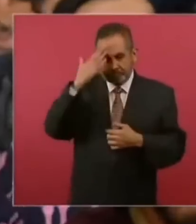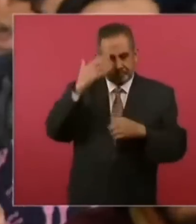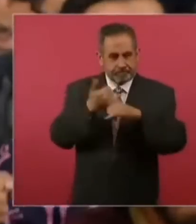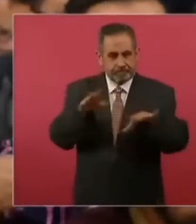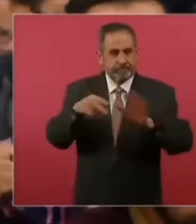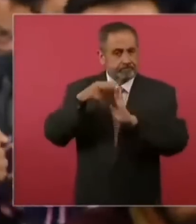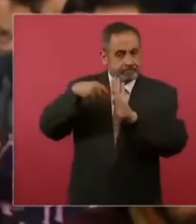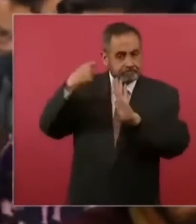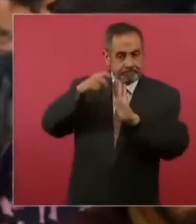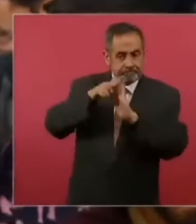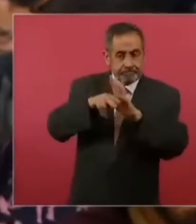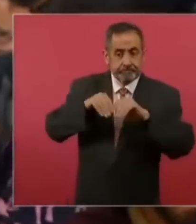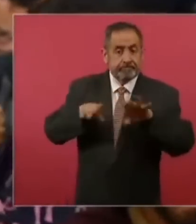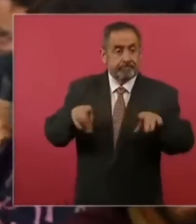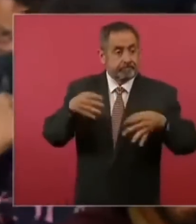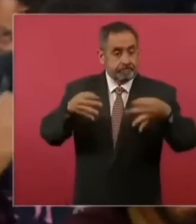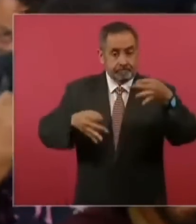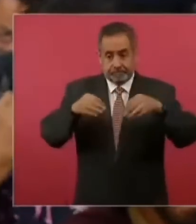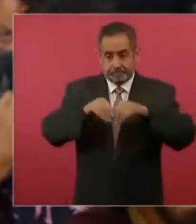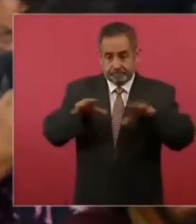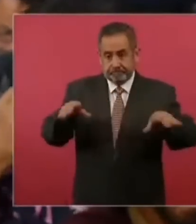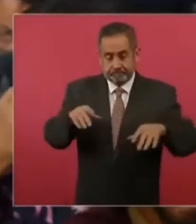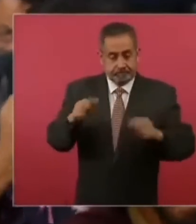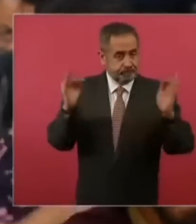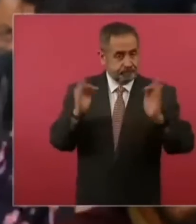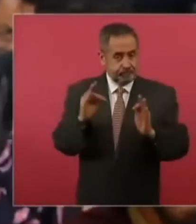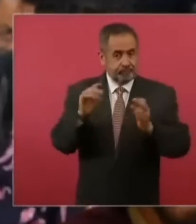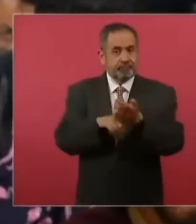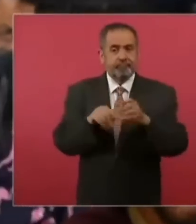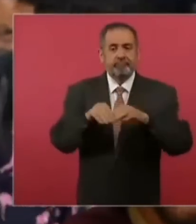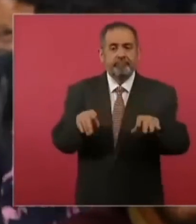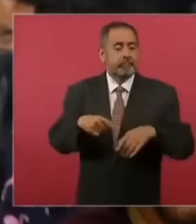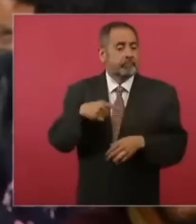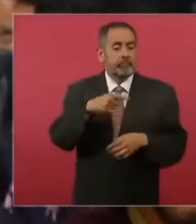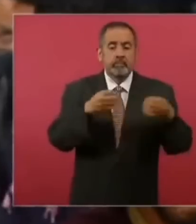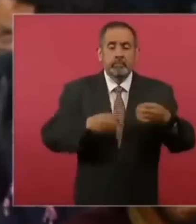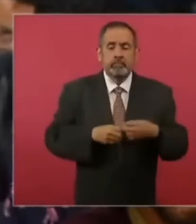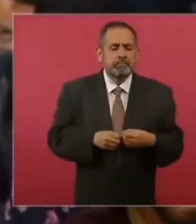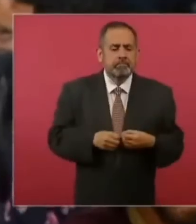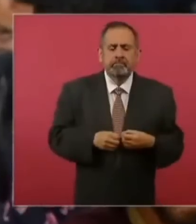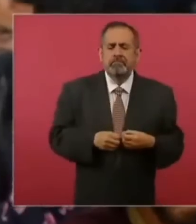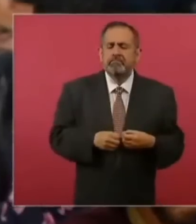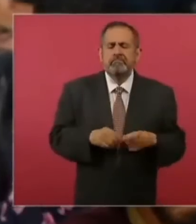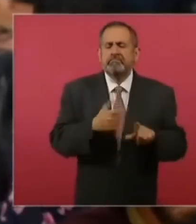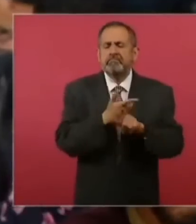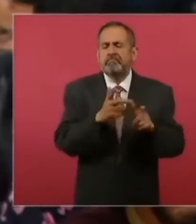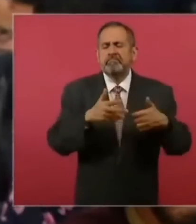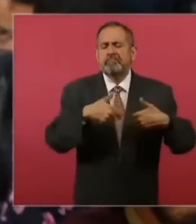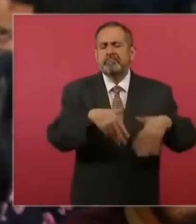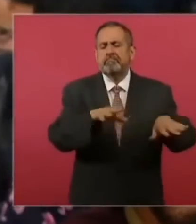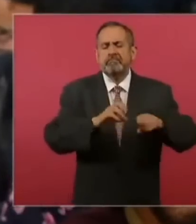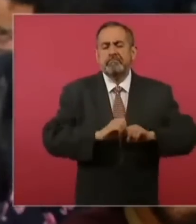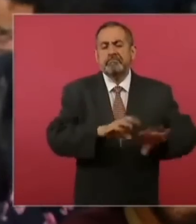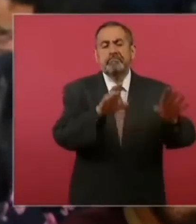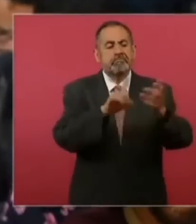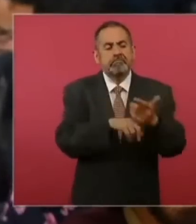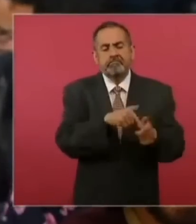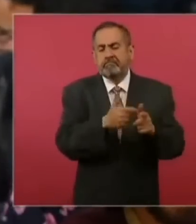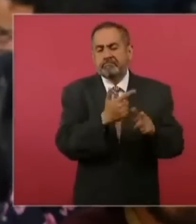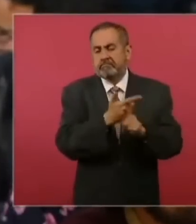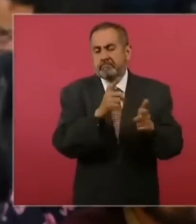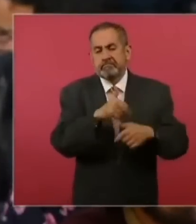el video de ese juicio o de esa audiencia, el juez liberó al autor